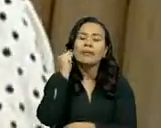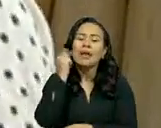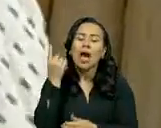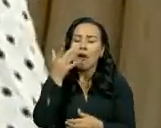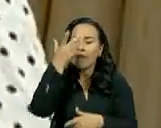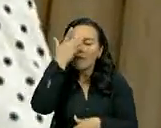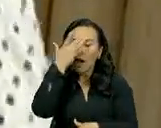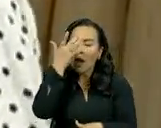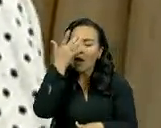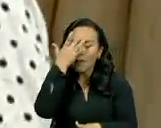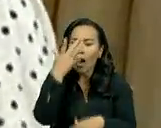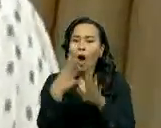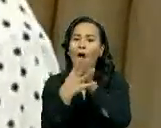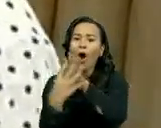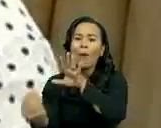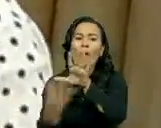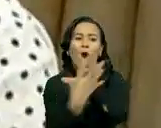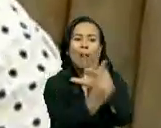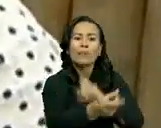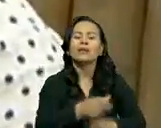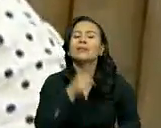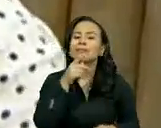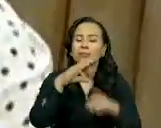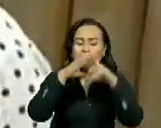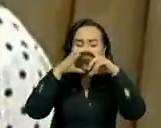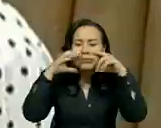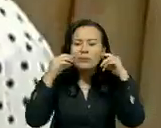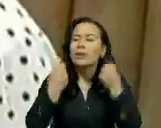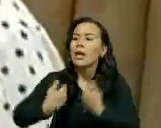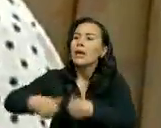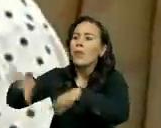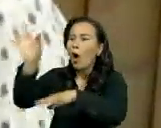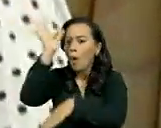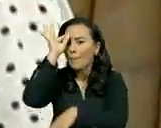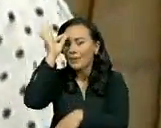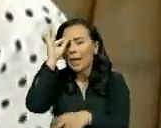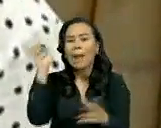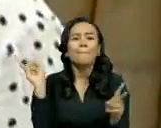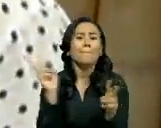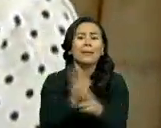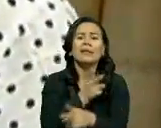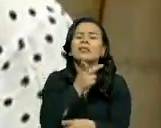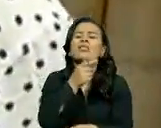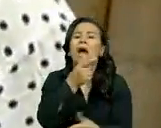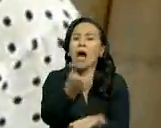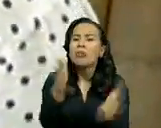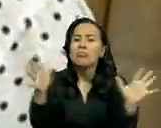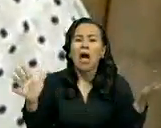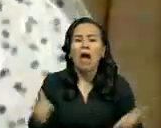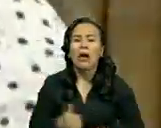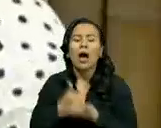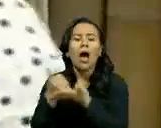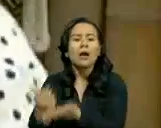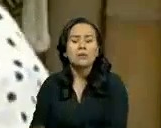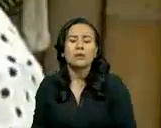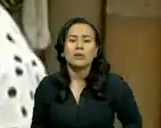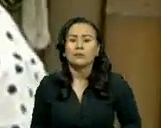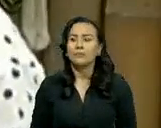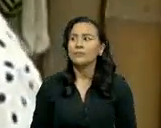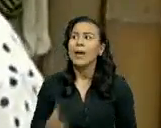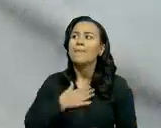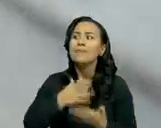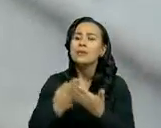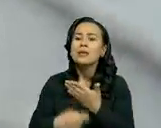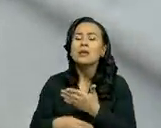ella contagiosa, ¿por qué no le dieron un pase al hospital de infectología, donde están supuestamente las personas con una enfermedad contagiosa? Que ellos ahí me mataron a mi